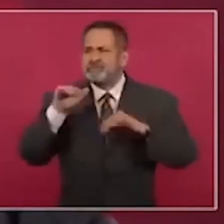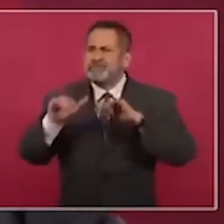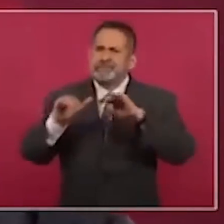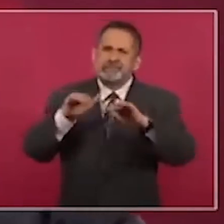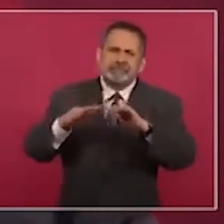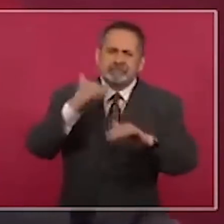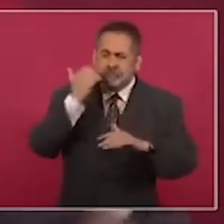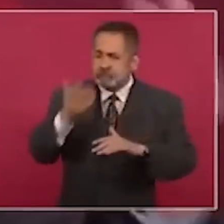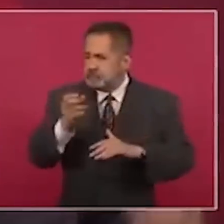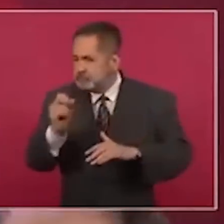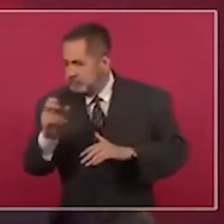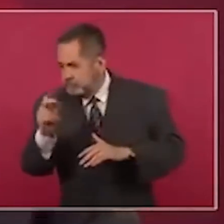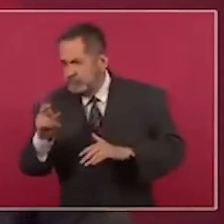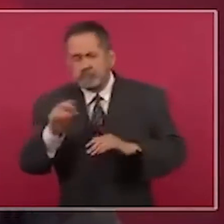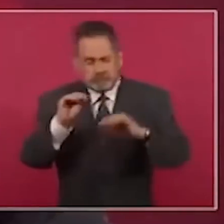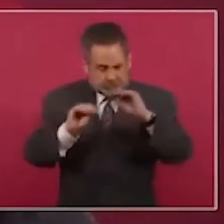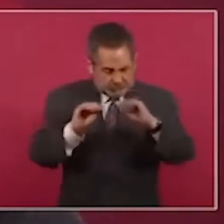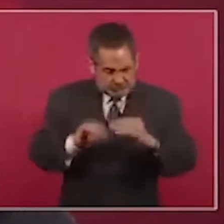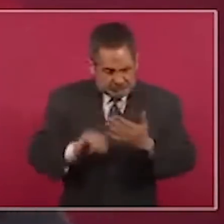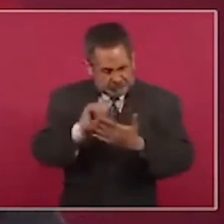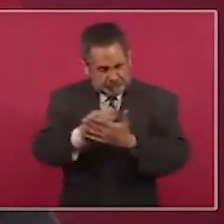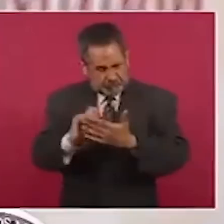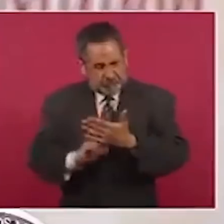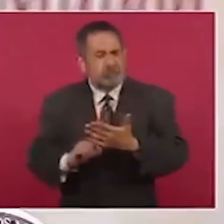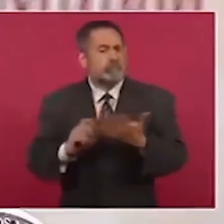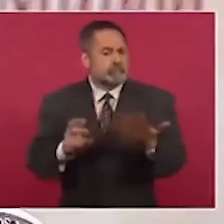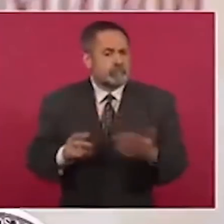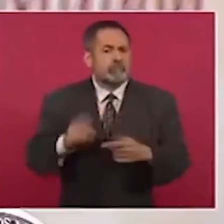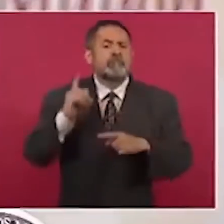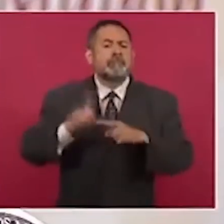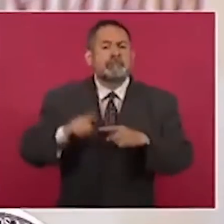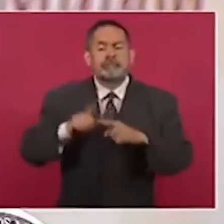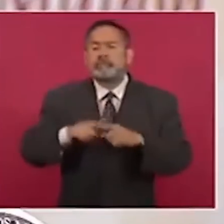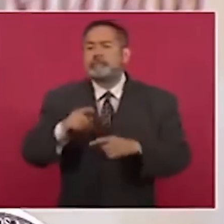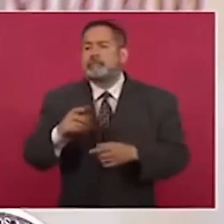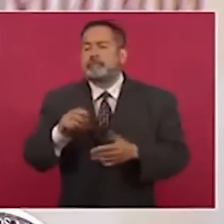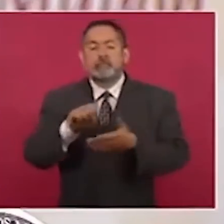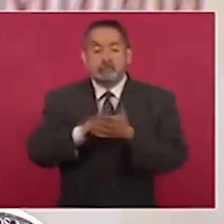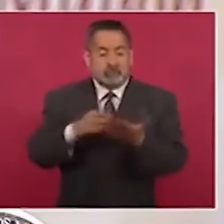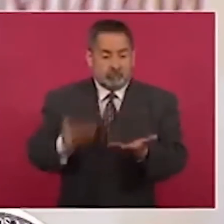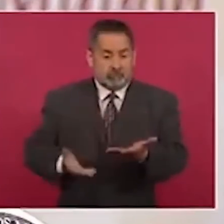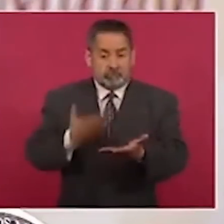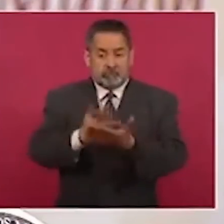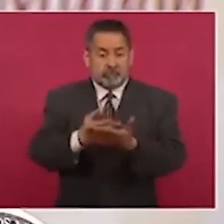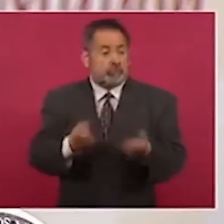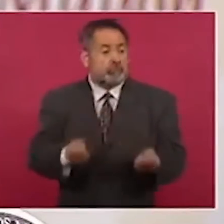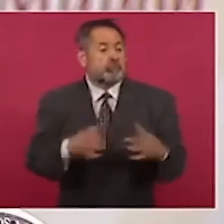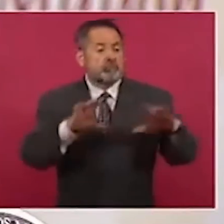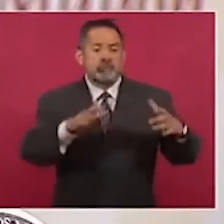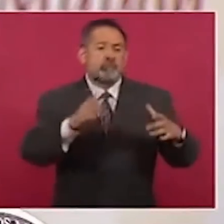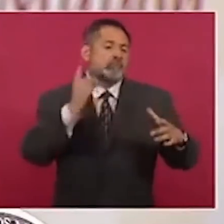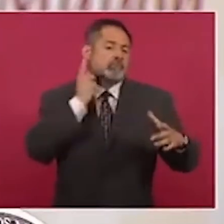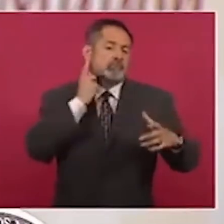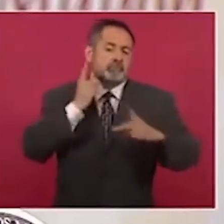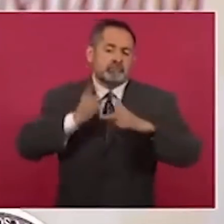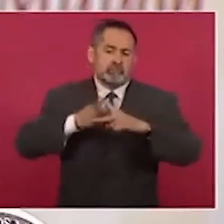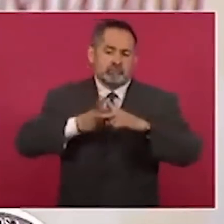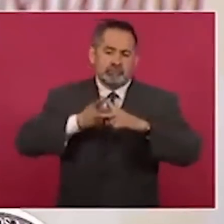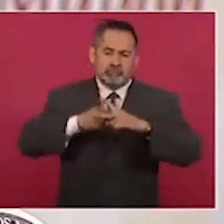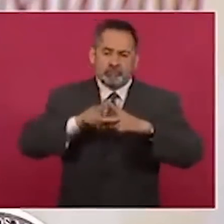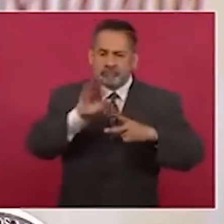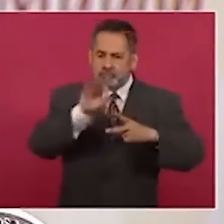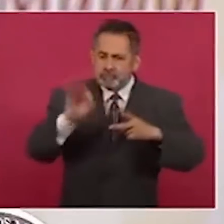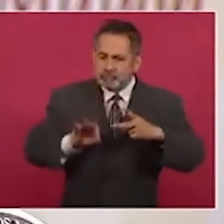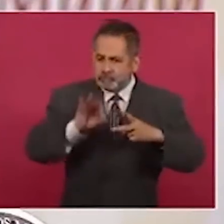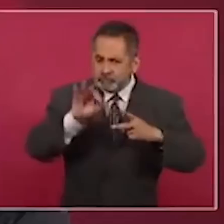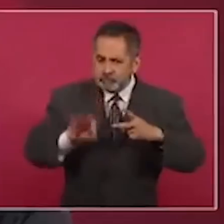la propuesta de, entre otras cosas, que haya reducción en el número de plurinominales, diputados